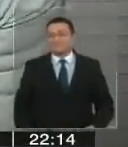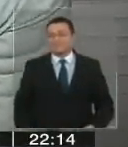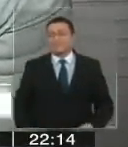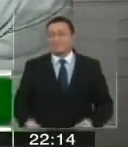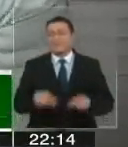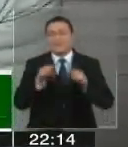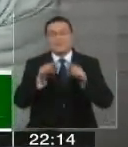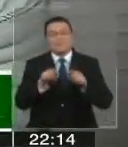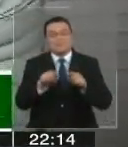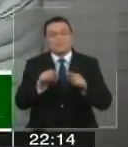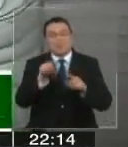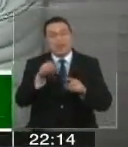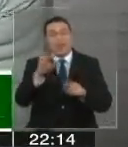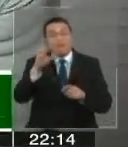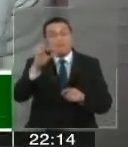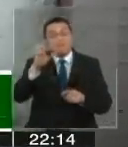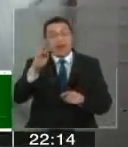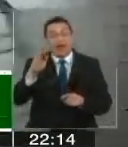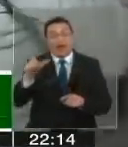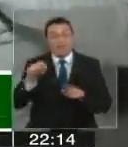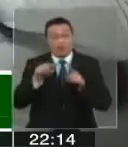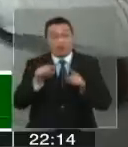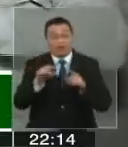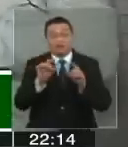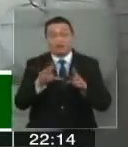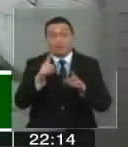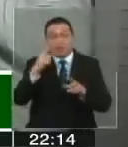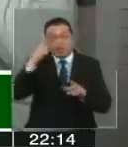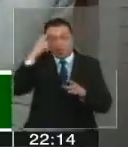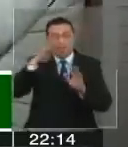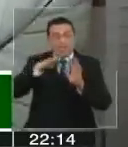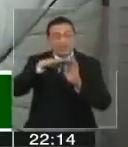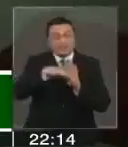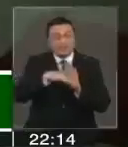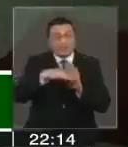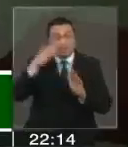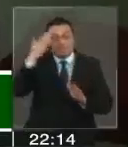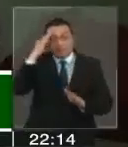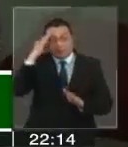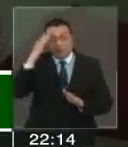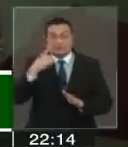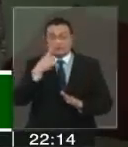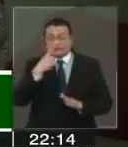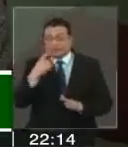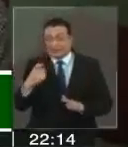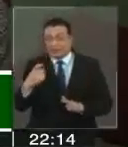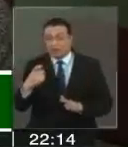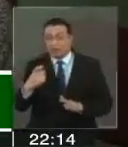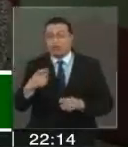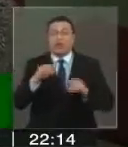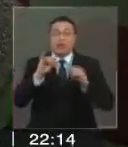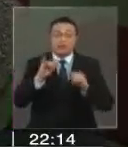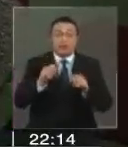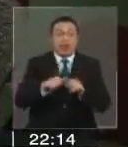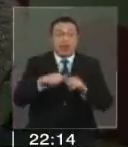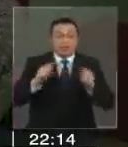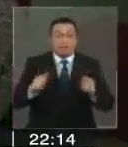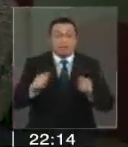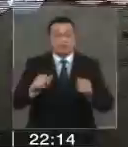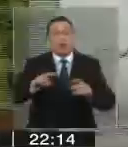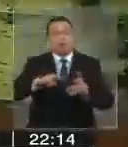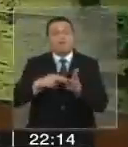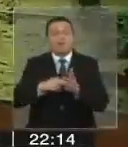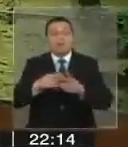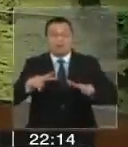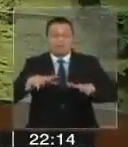La condición con que tiene el Pablo lo hace ser deficiente mental, severo, y además de eso tiene un trastorno